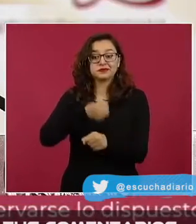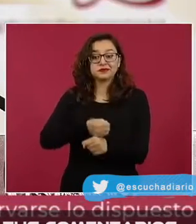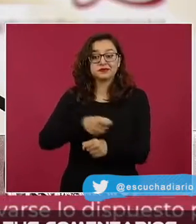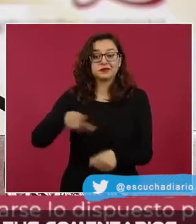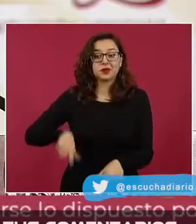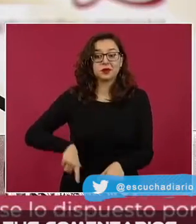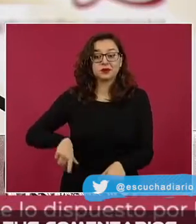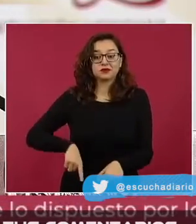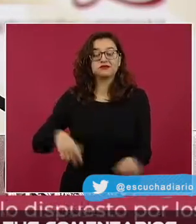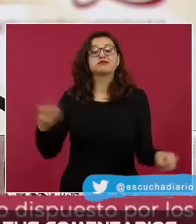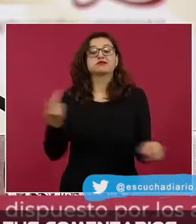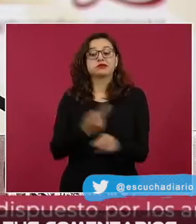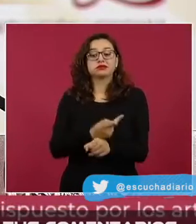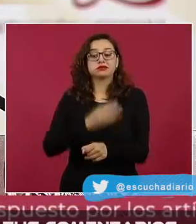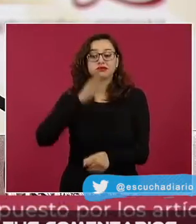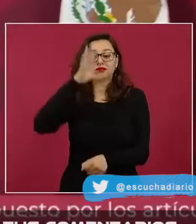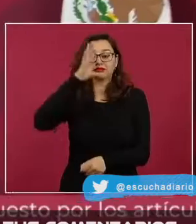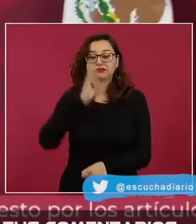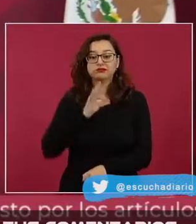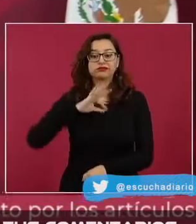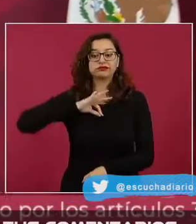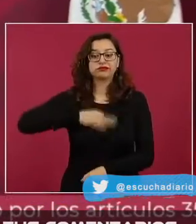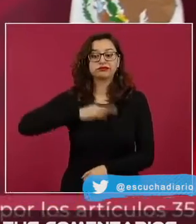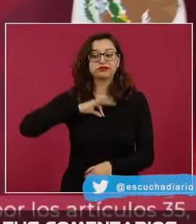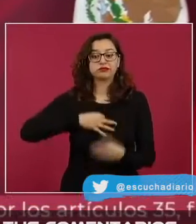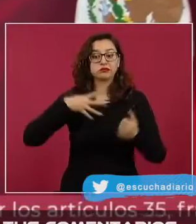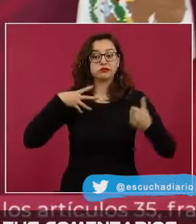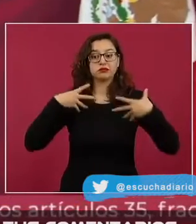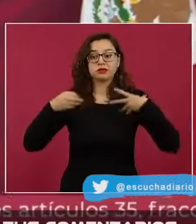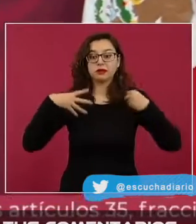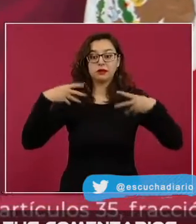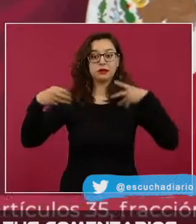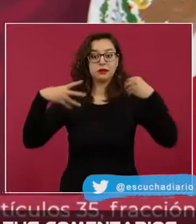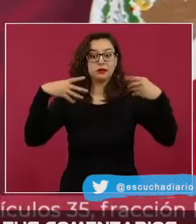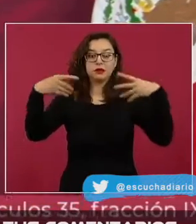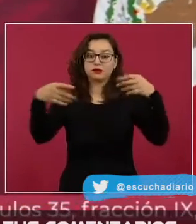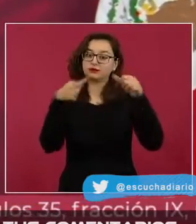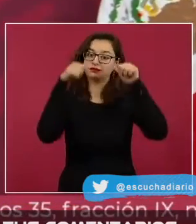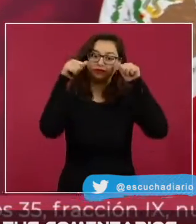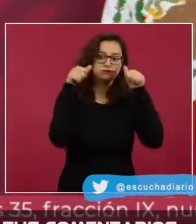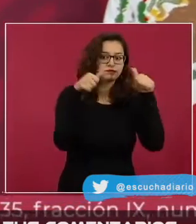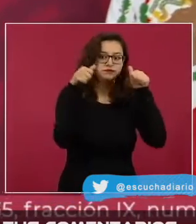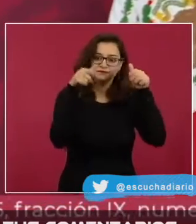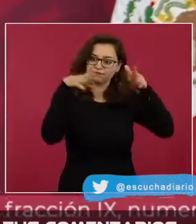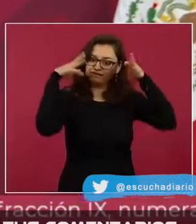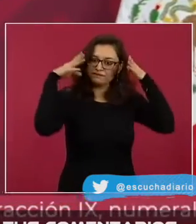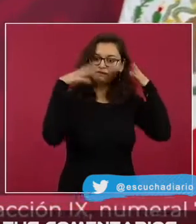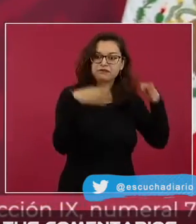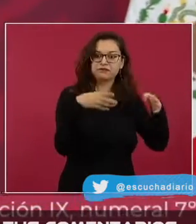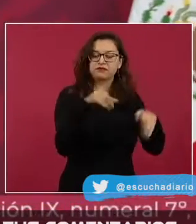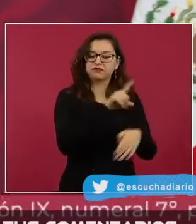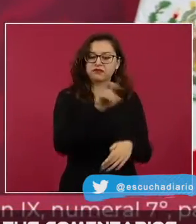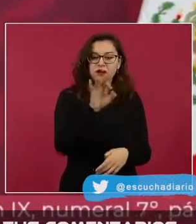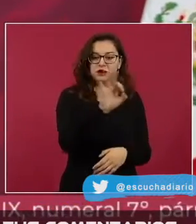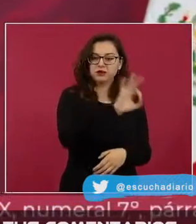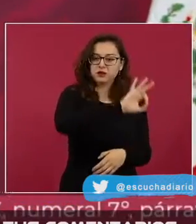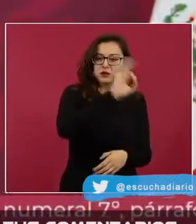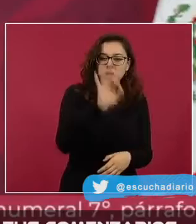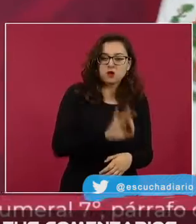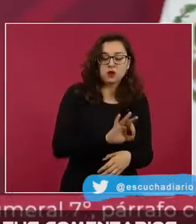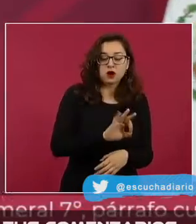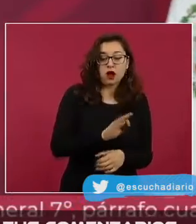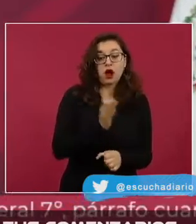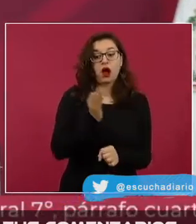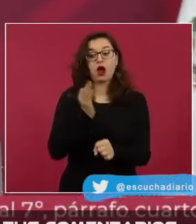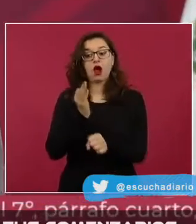El subsecretario Hugo López-Gatell confirmó que la situación de la pandemia es alentadora y México se encuentra casi en su totalidad